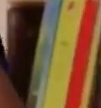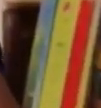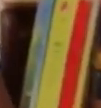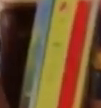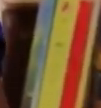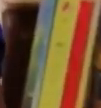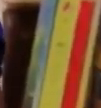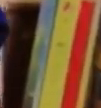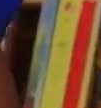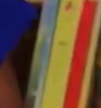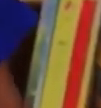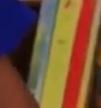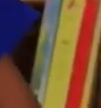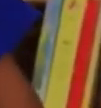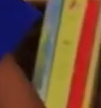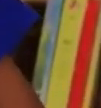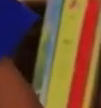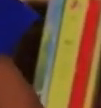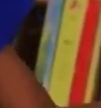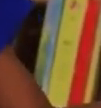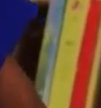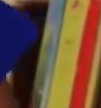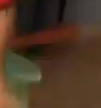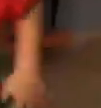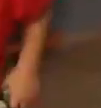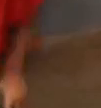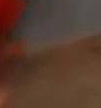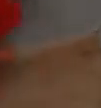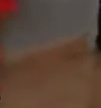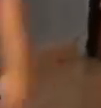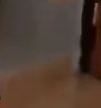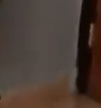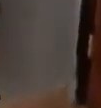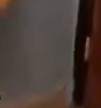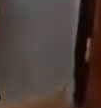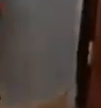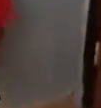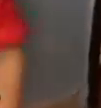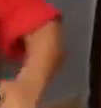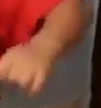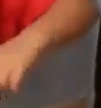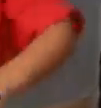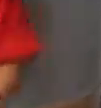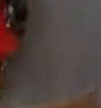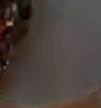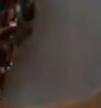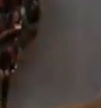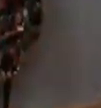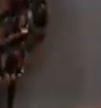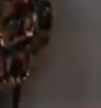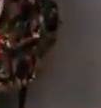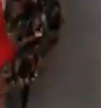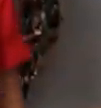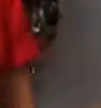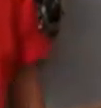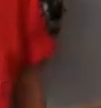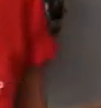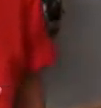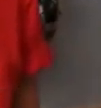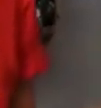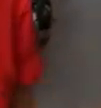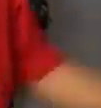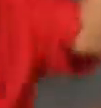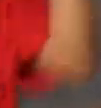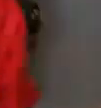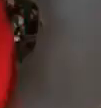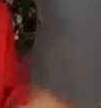una. Aquí está mi brazo. Si es solo un pinchazo. Mi chamaco está perdido. ¡Qué